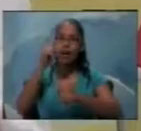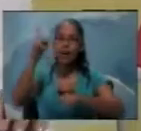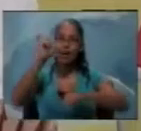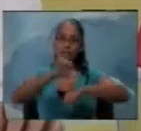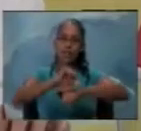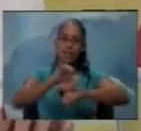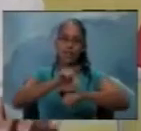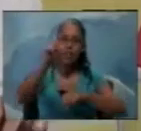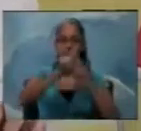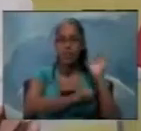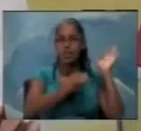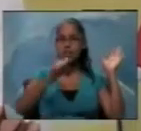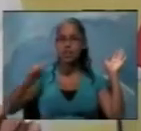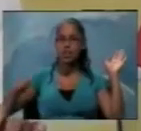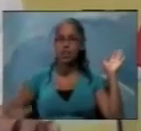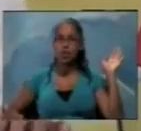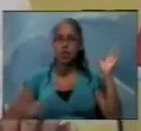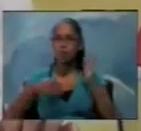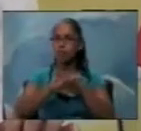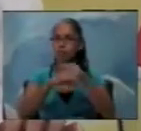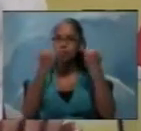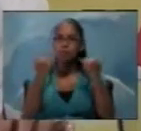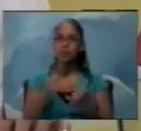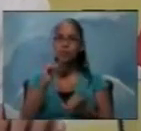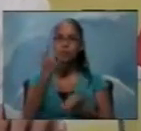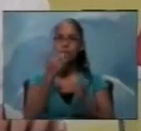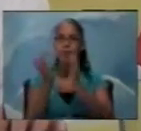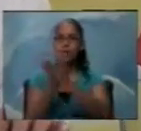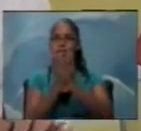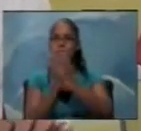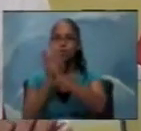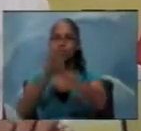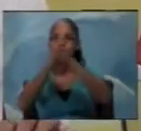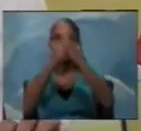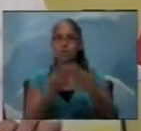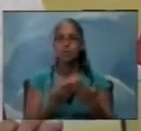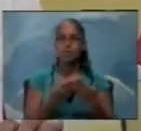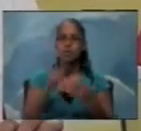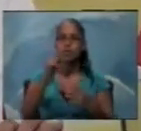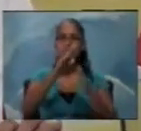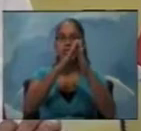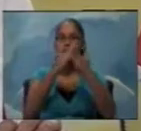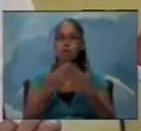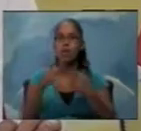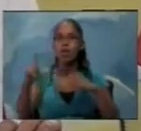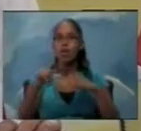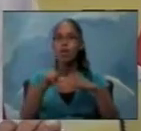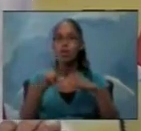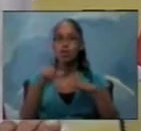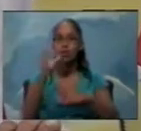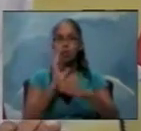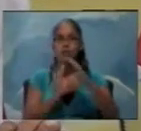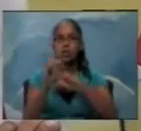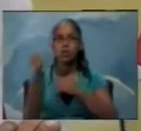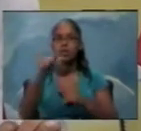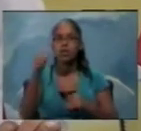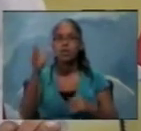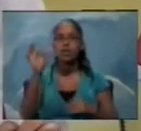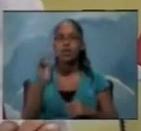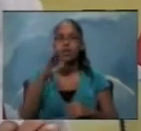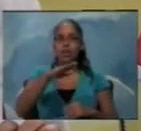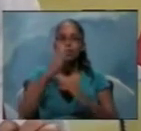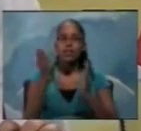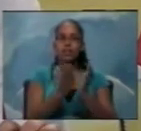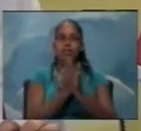Bien, vamos ahora al primer estudio bíblico. Ubique su Biblia, por favor, en Lucas capítulo 19. Estaremos estudiando desde